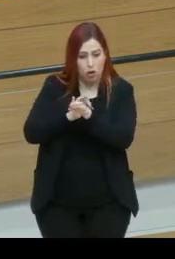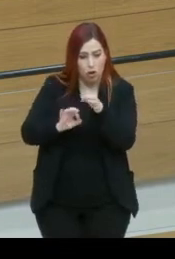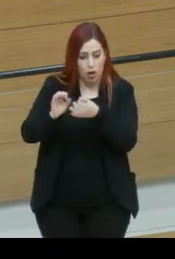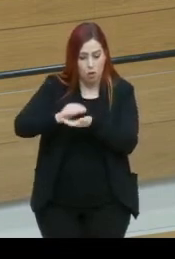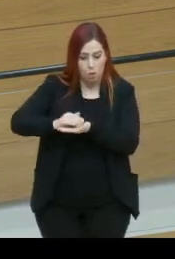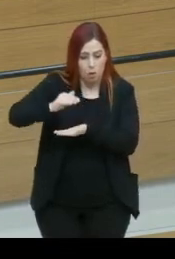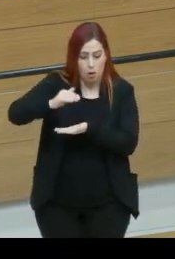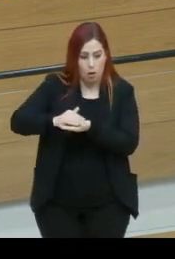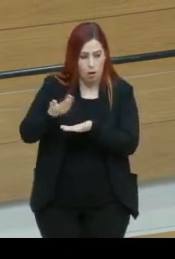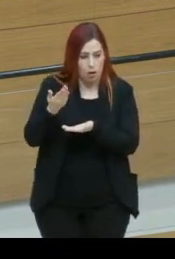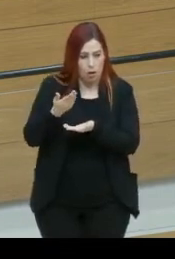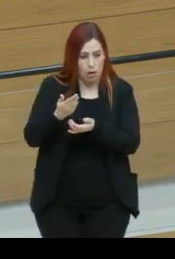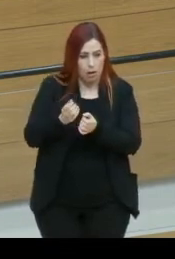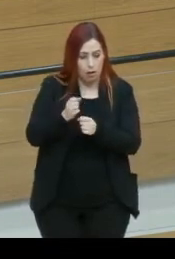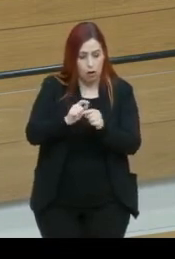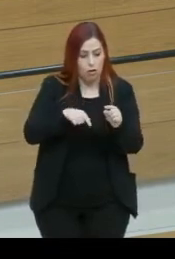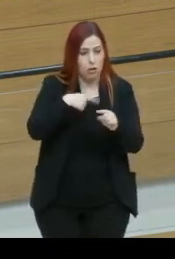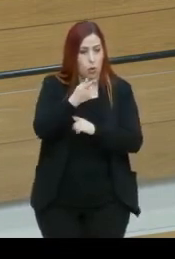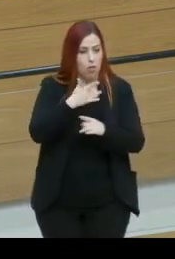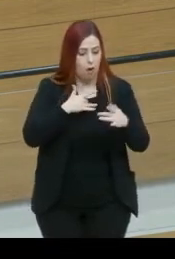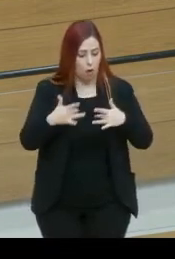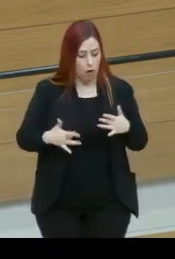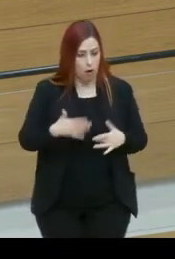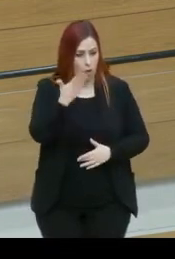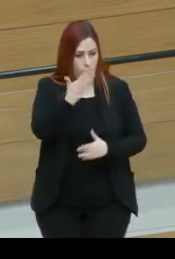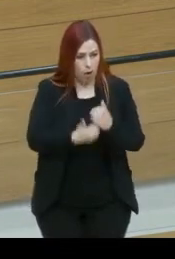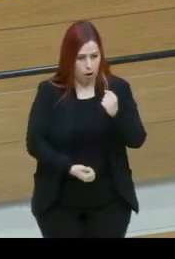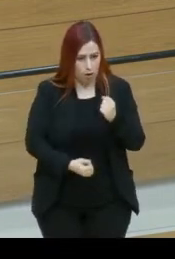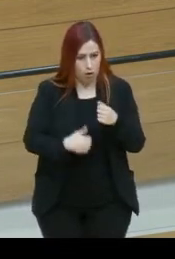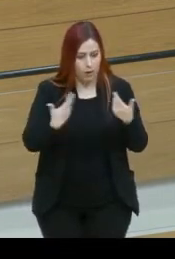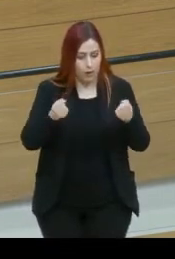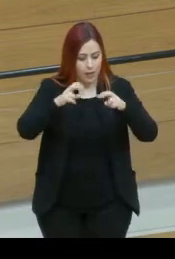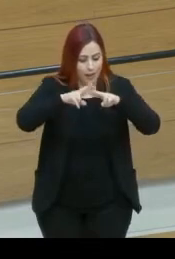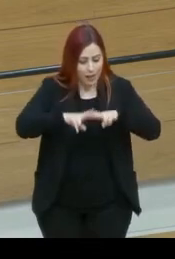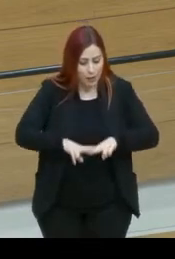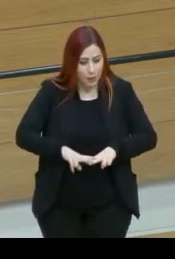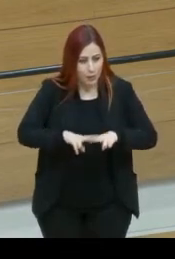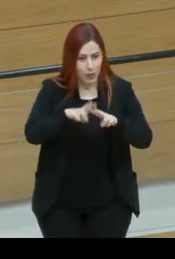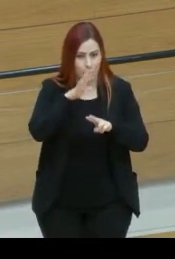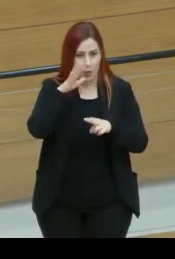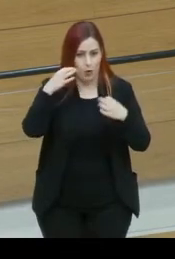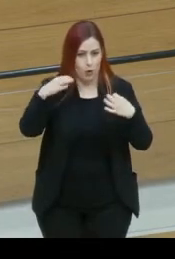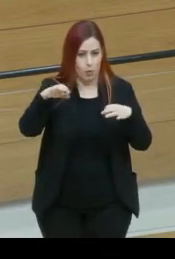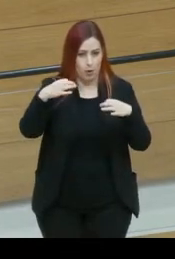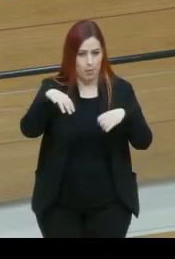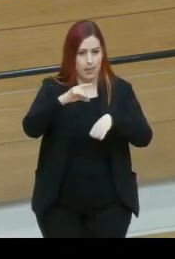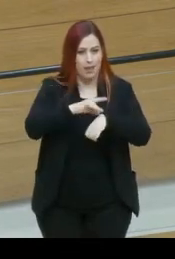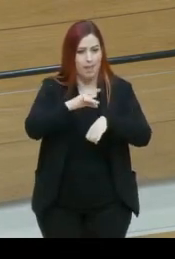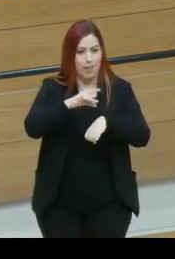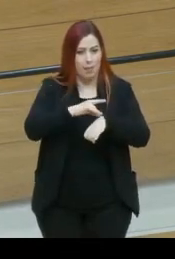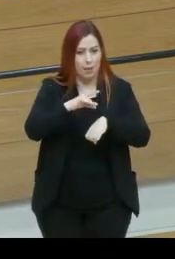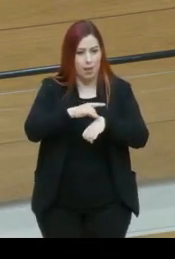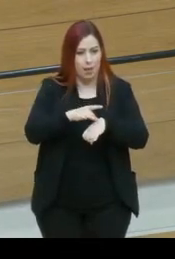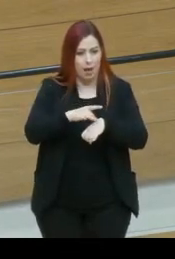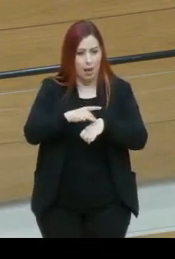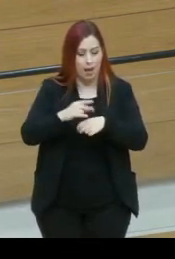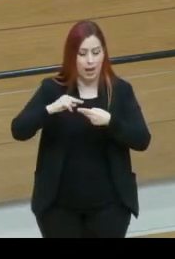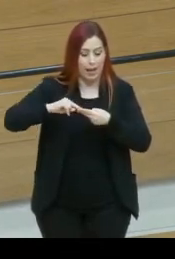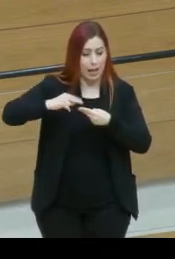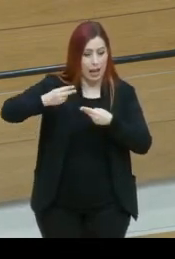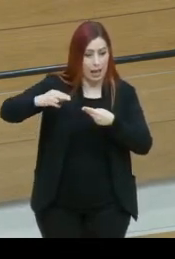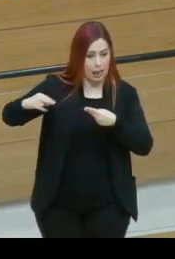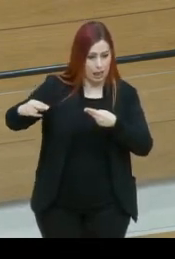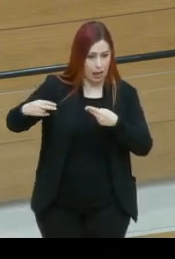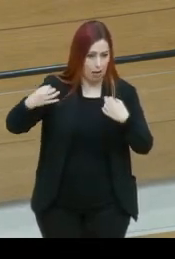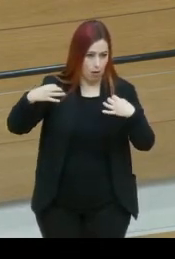los órganos empiecen a fallar. Y entonces se hace un estudio, como normalmente las enfermedades son de origen genético, se